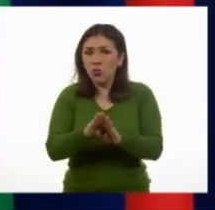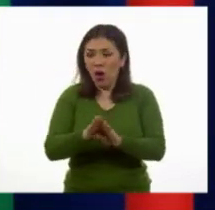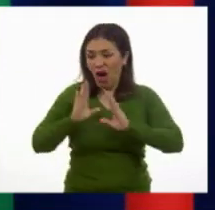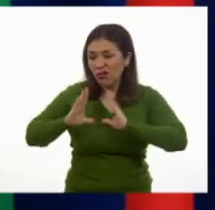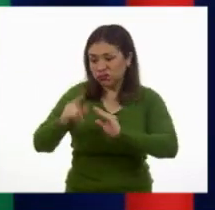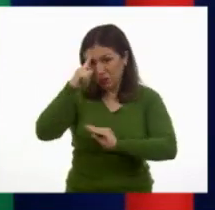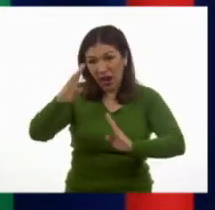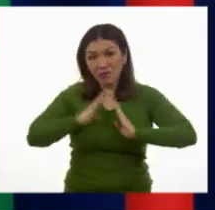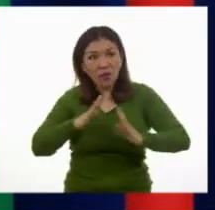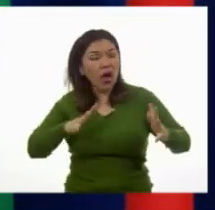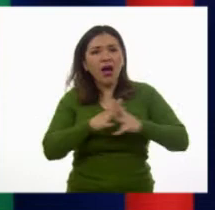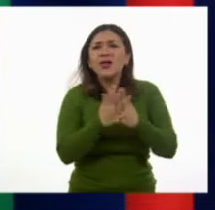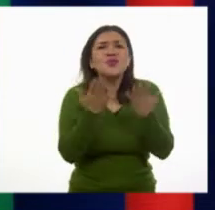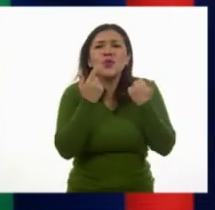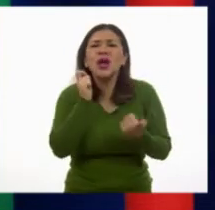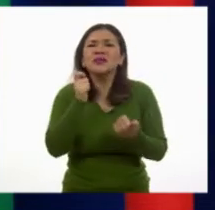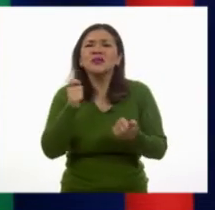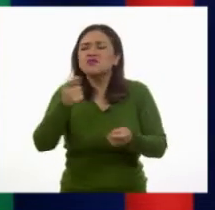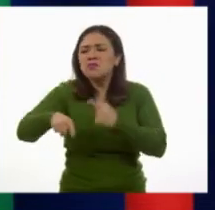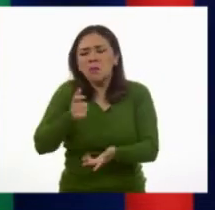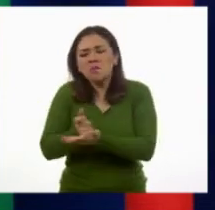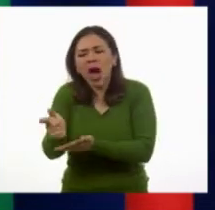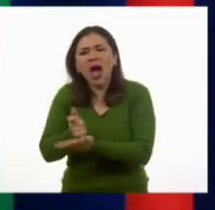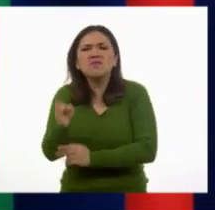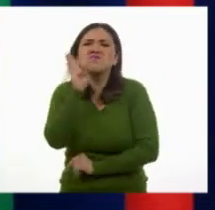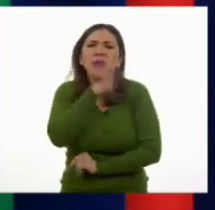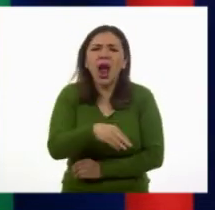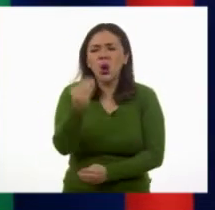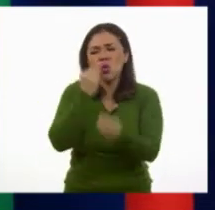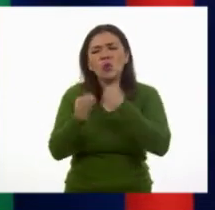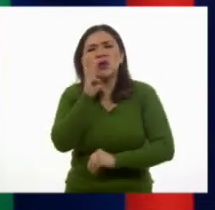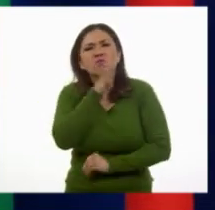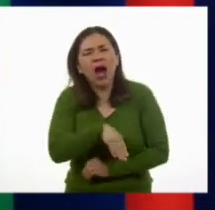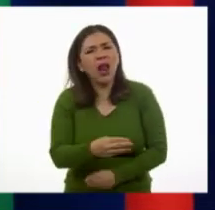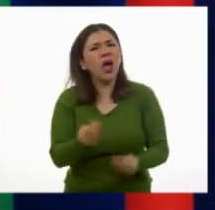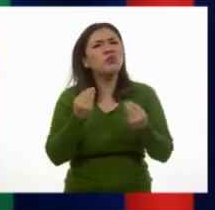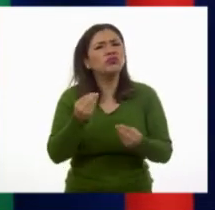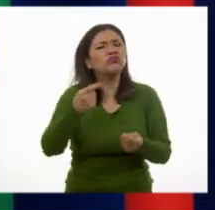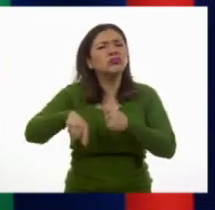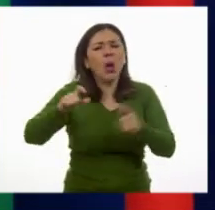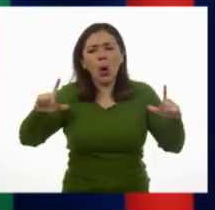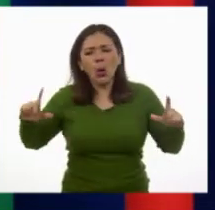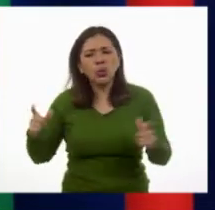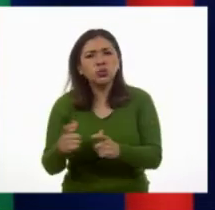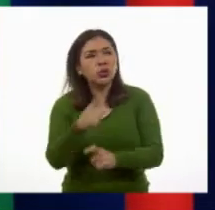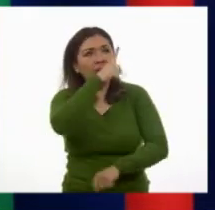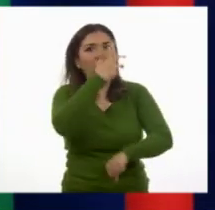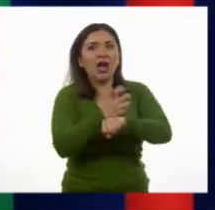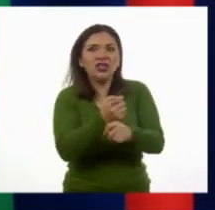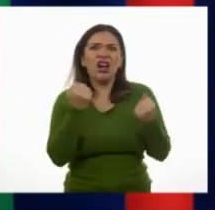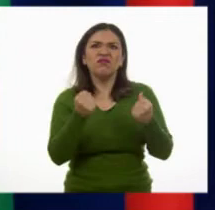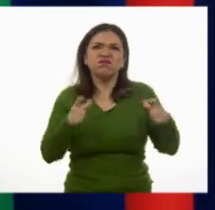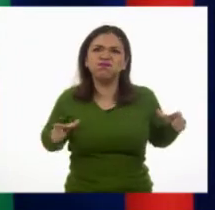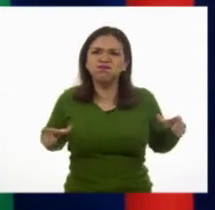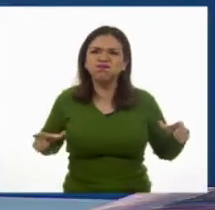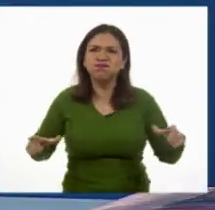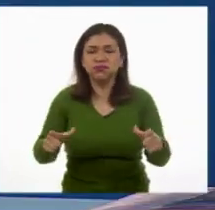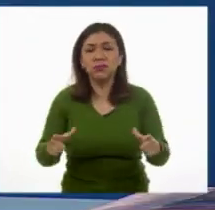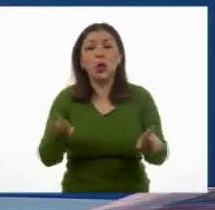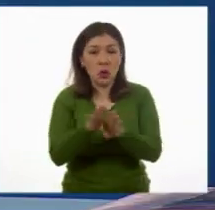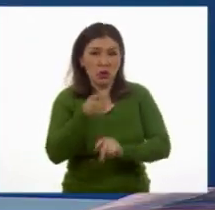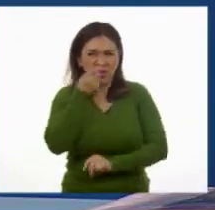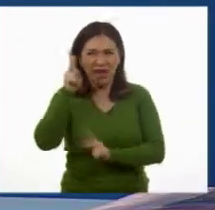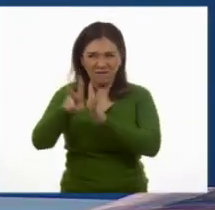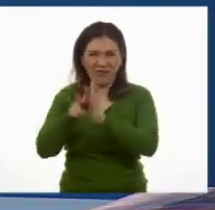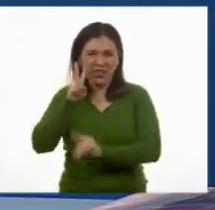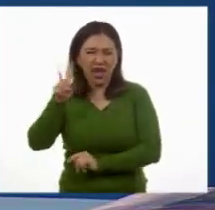entrenamiento militar. Era un ejército mal pagado, mal comido y numéricamente mucho más pequeño que el estadounidense. Pues como dijeron